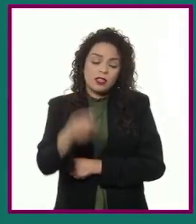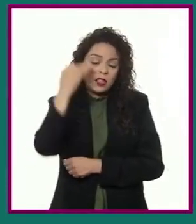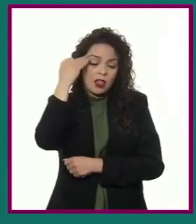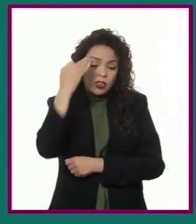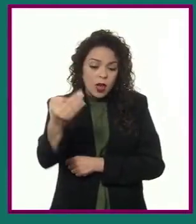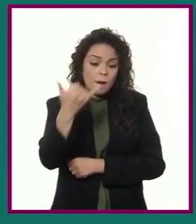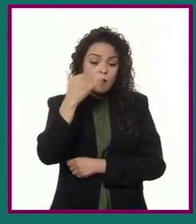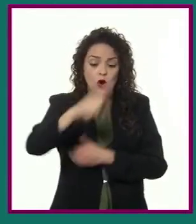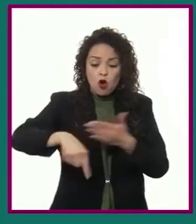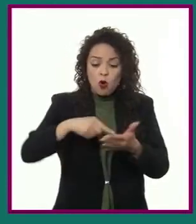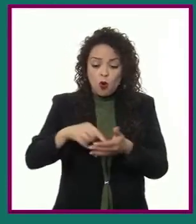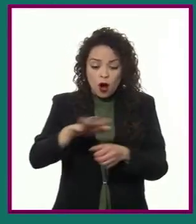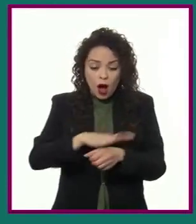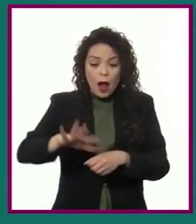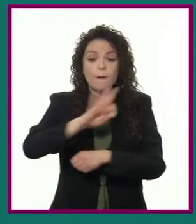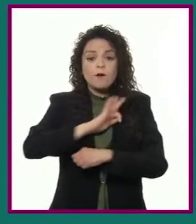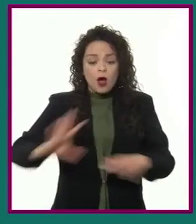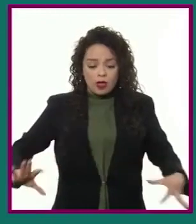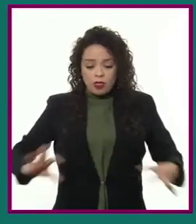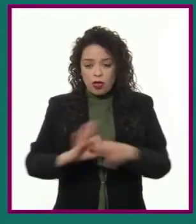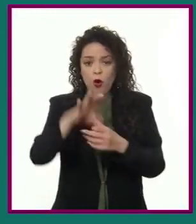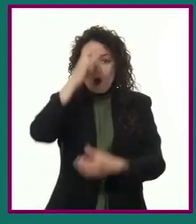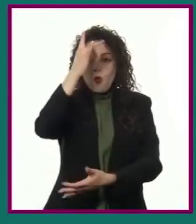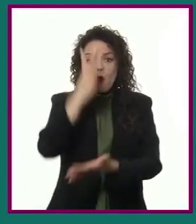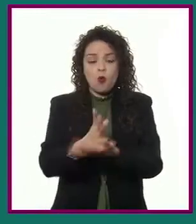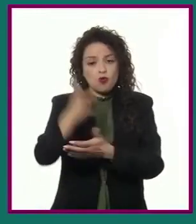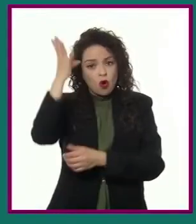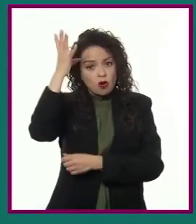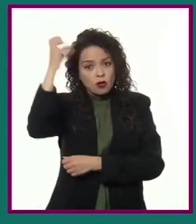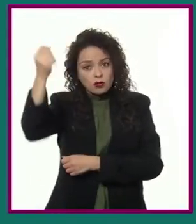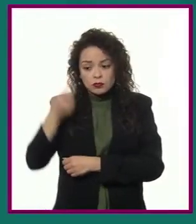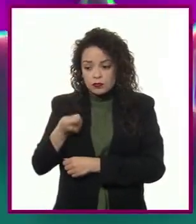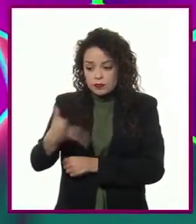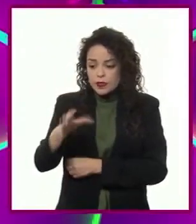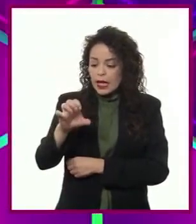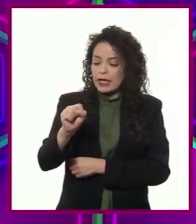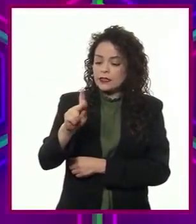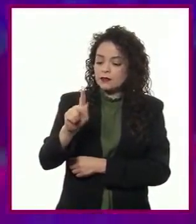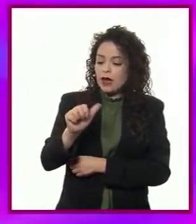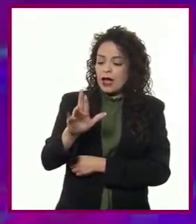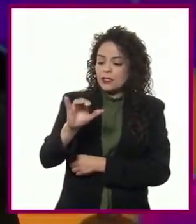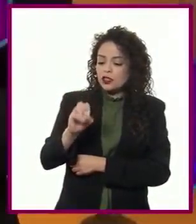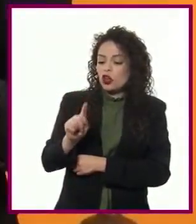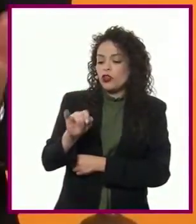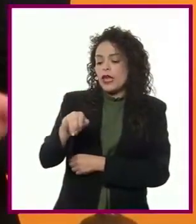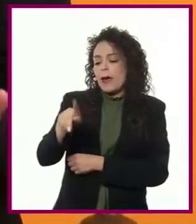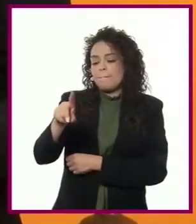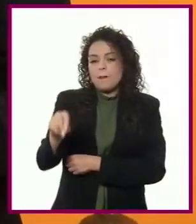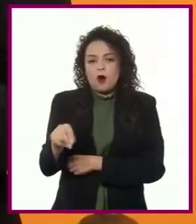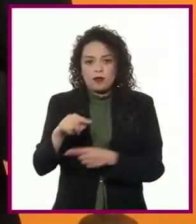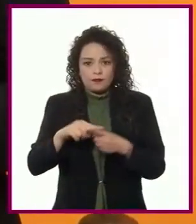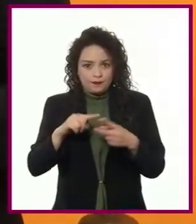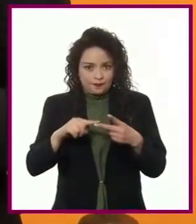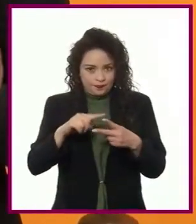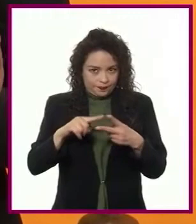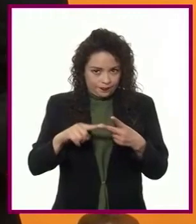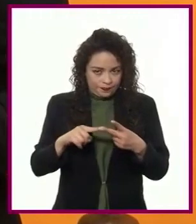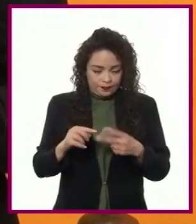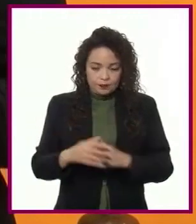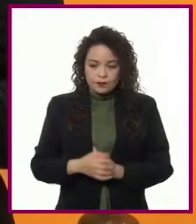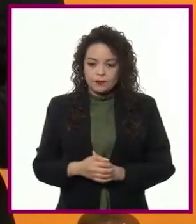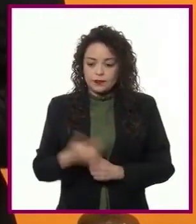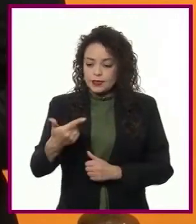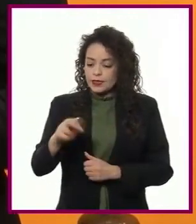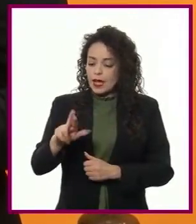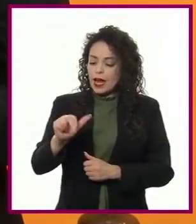pueden unificar en un solo concepto llamado espacio-tiempo. Y la gravedad, que en